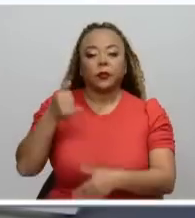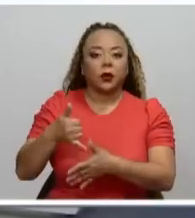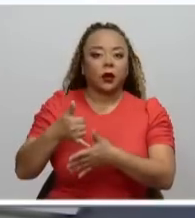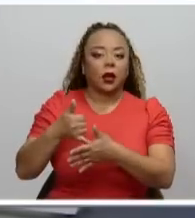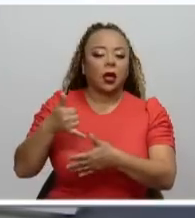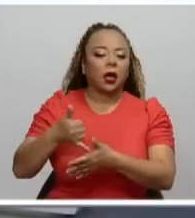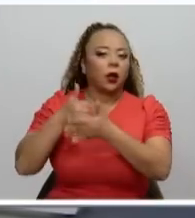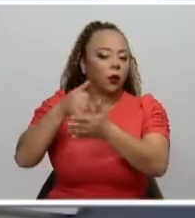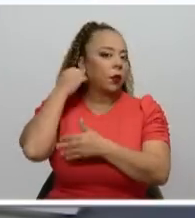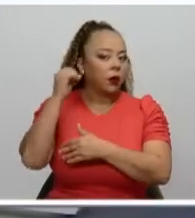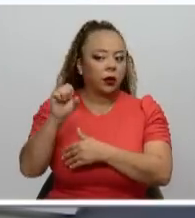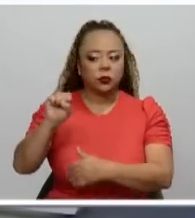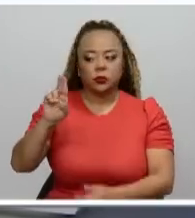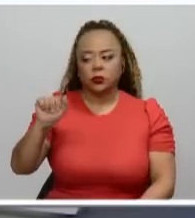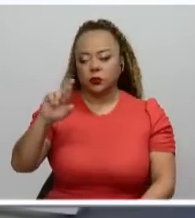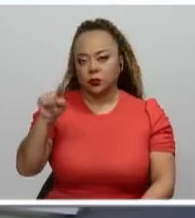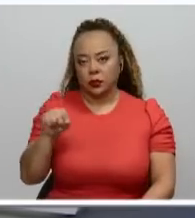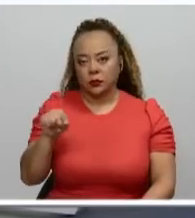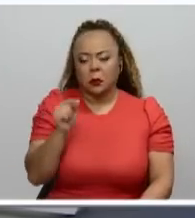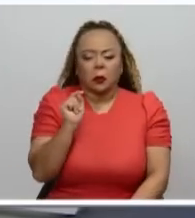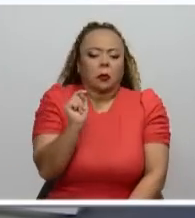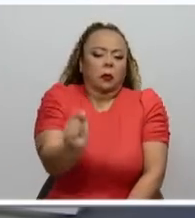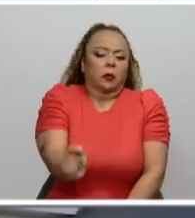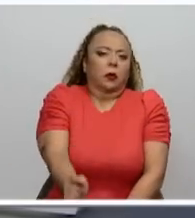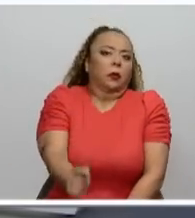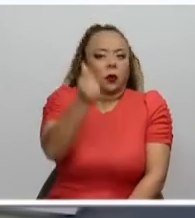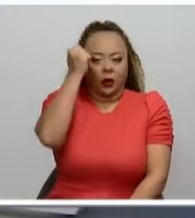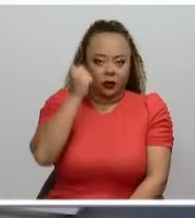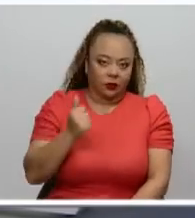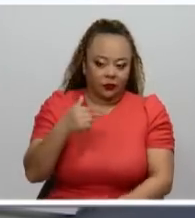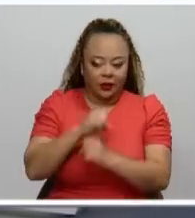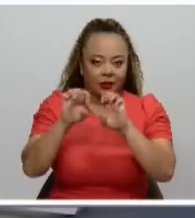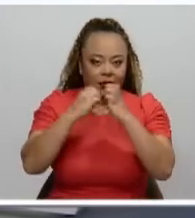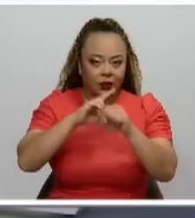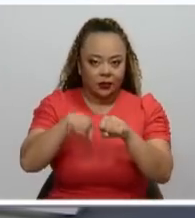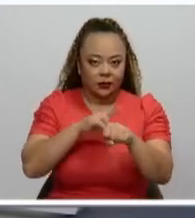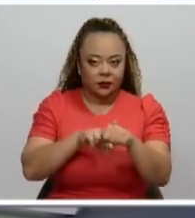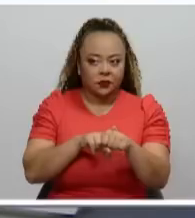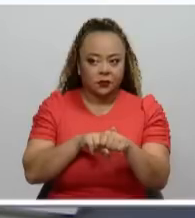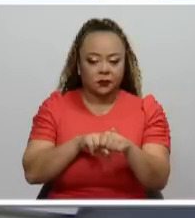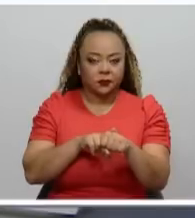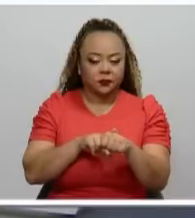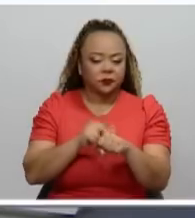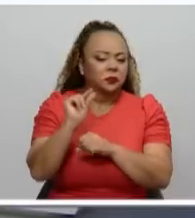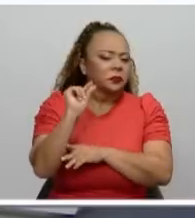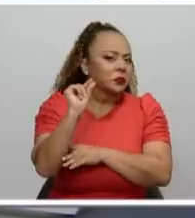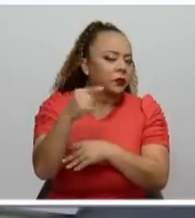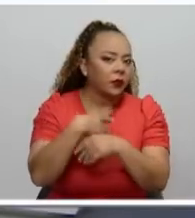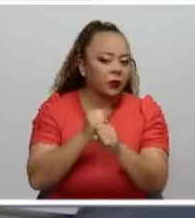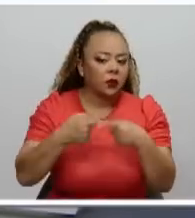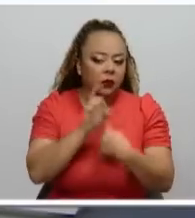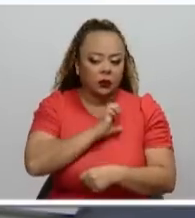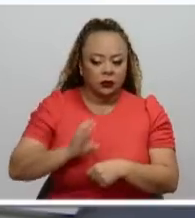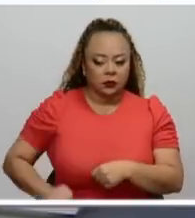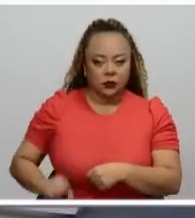farón Suárez jugó bien Aarón Suárez de lo poquito que rompía la sele El par de muros que se rompieron en contra El Salvador